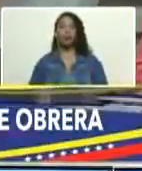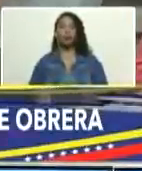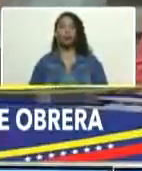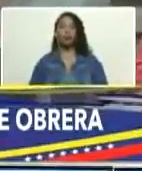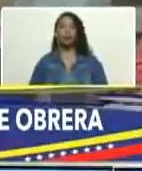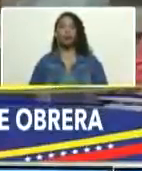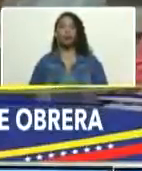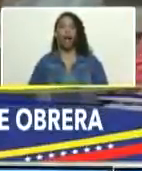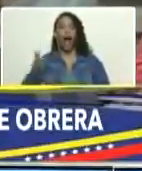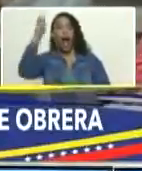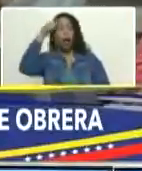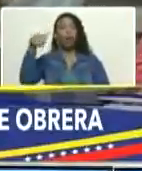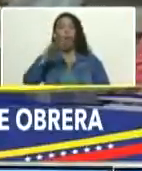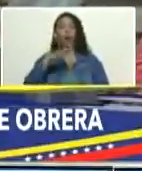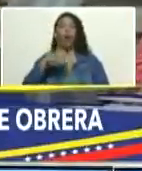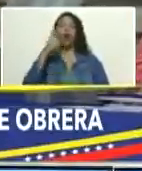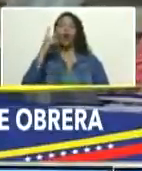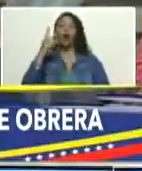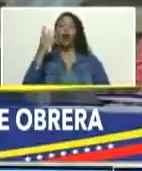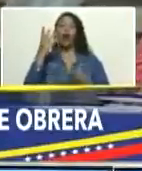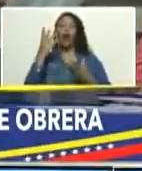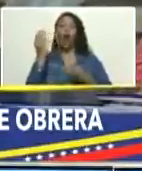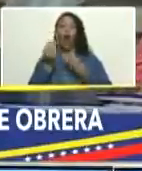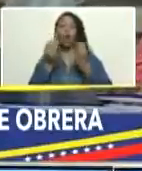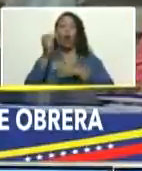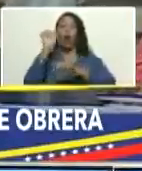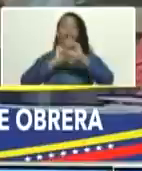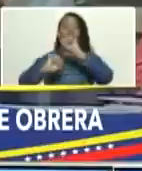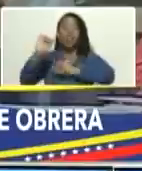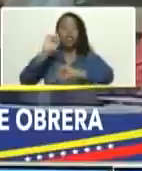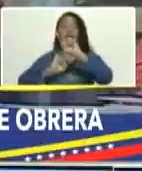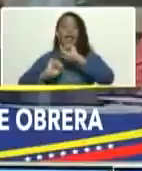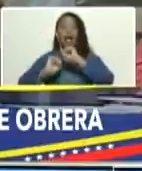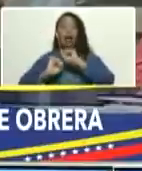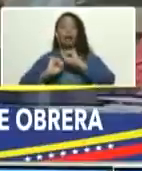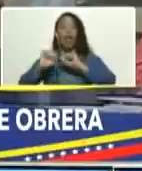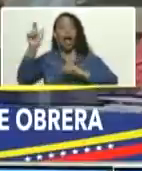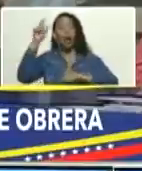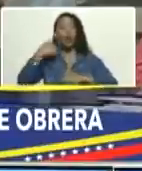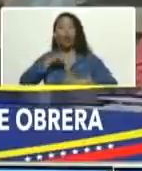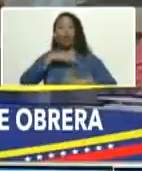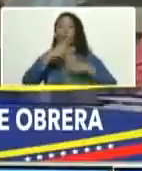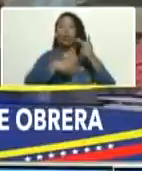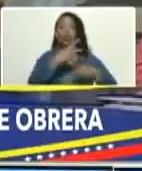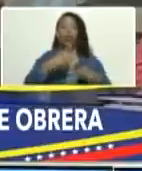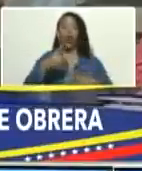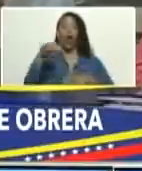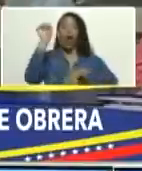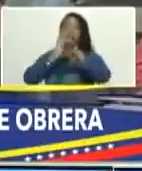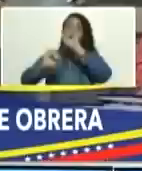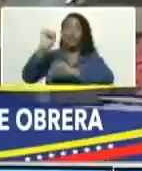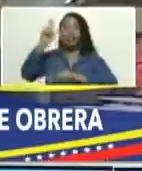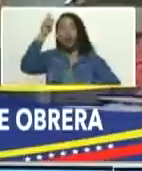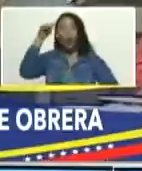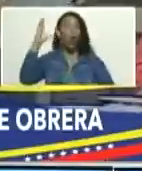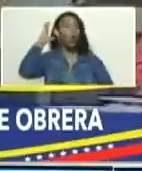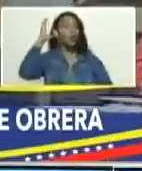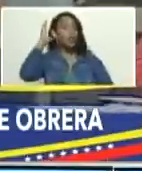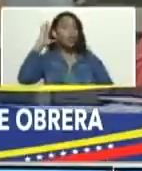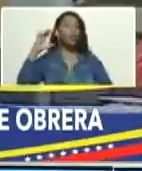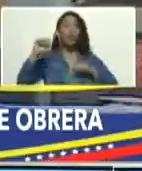el pueblo es la vanguardia, es nuestro proceso, la vanguardia nuestra es el pueblo consciente, organizado,